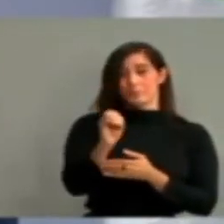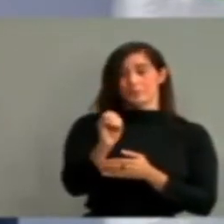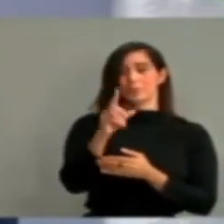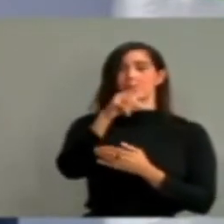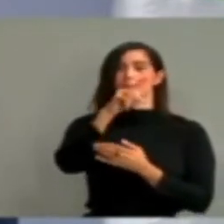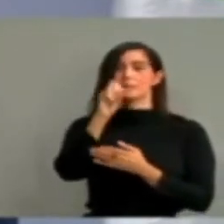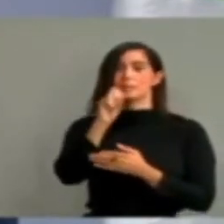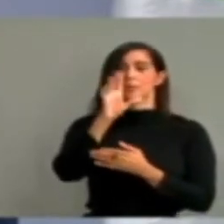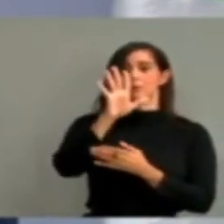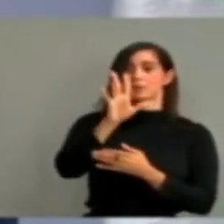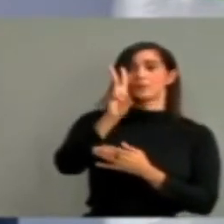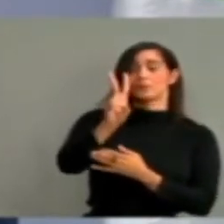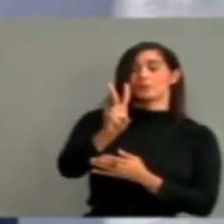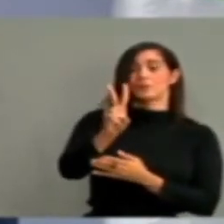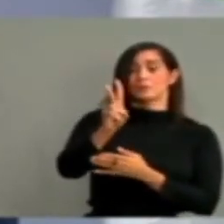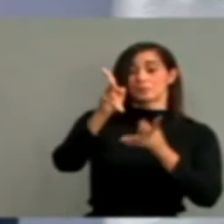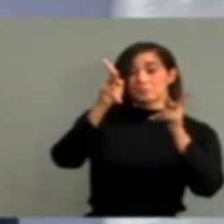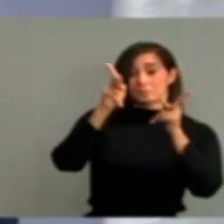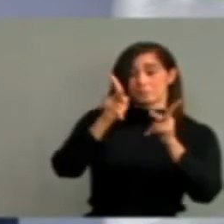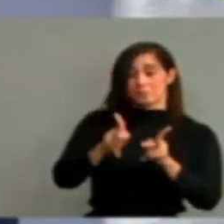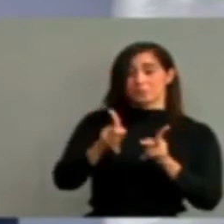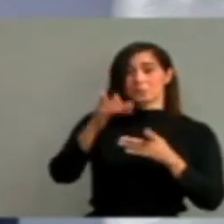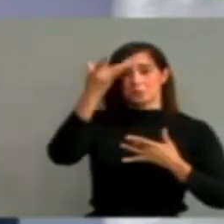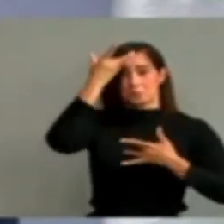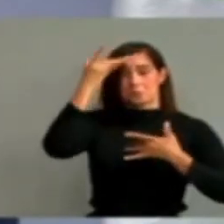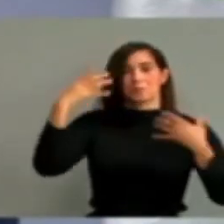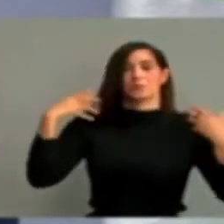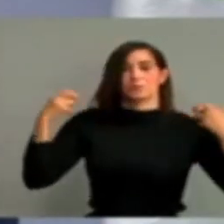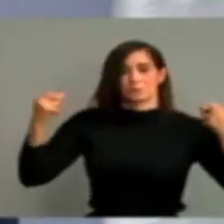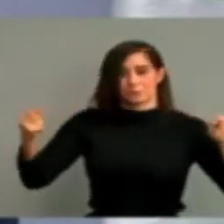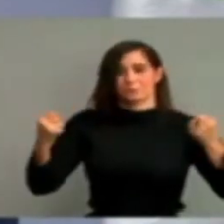152 pacientes recuperados